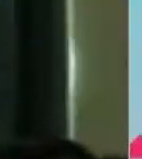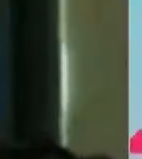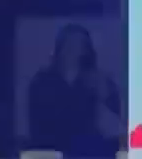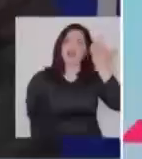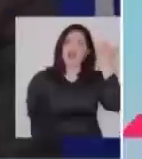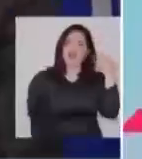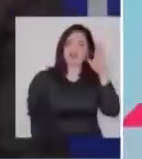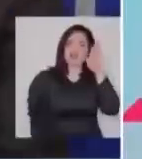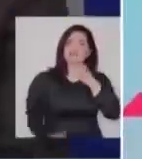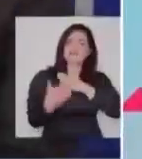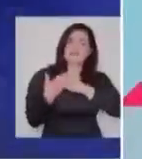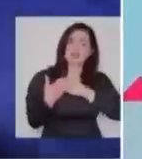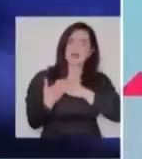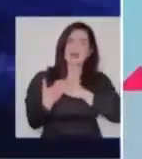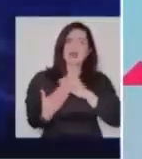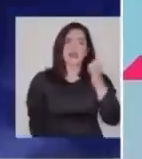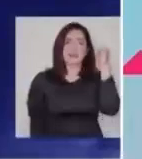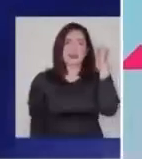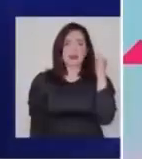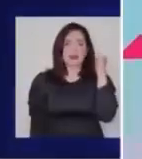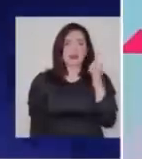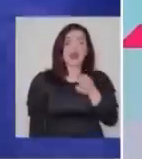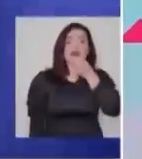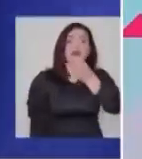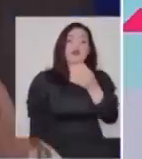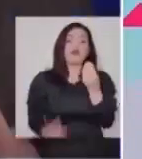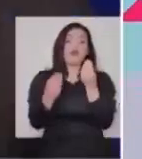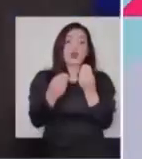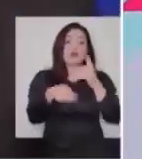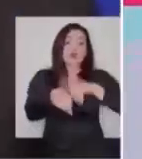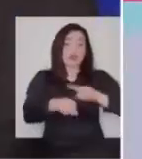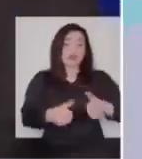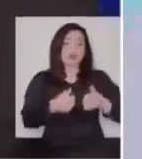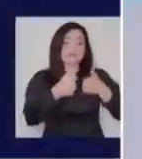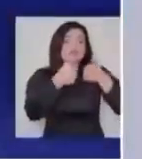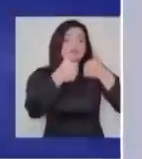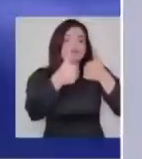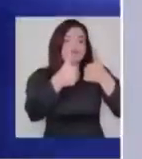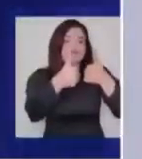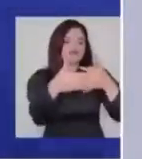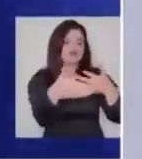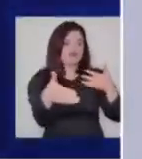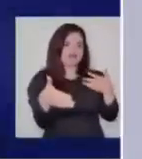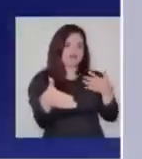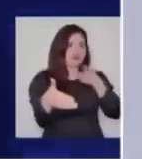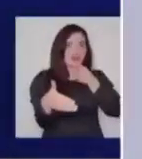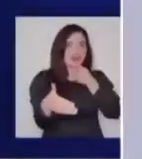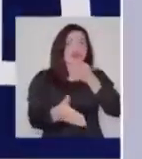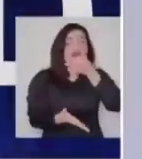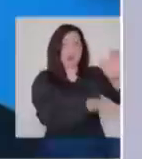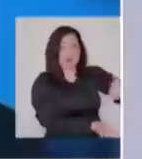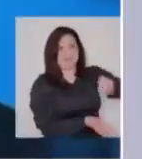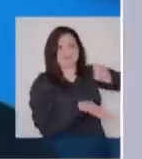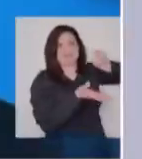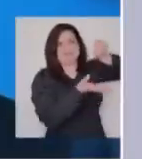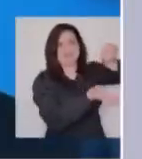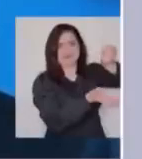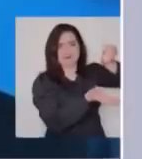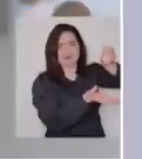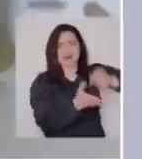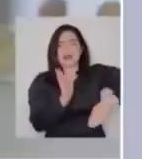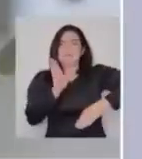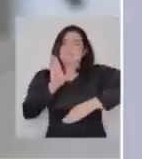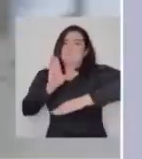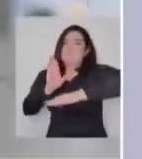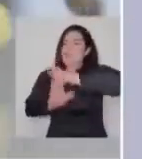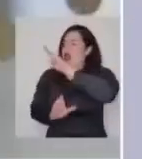ido adquiriendo sus derechos y ellos eventualmente también, alguno de ellos podría querer ser candidato presidencial, ¿no?, y no tendría el